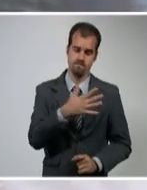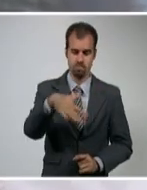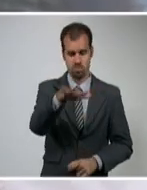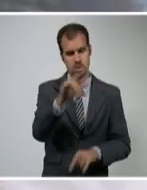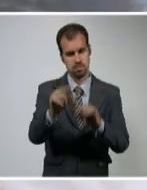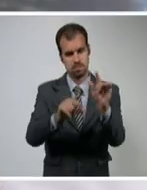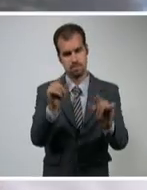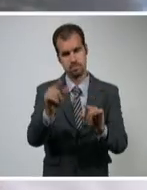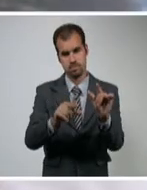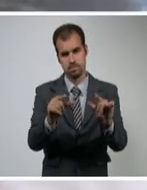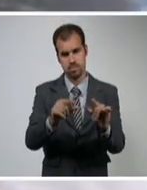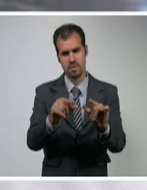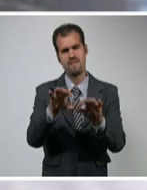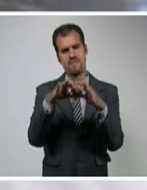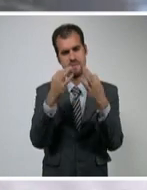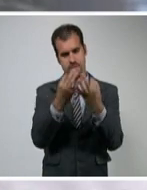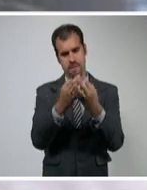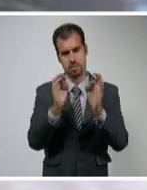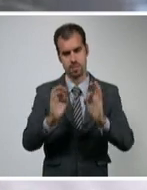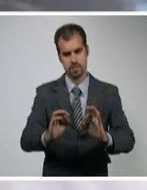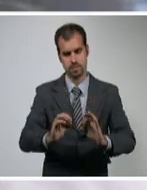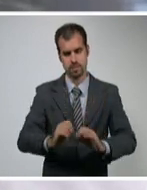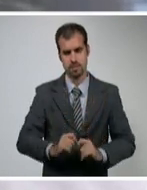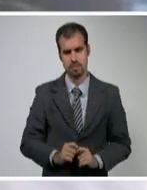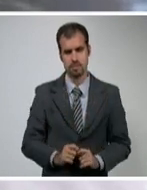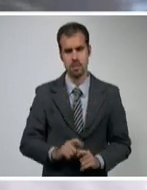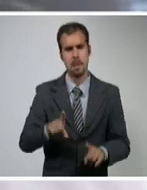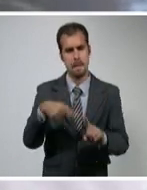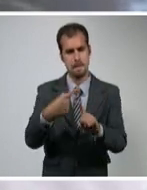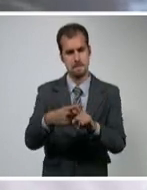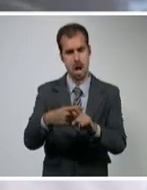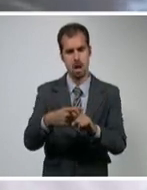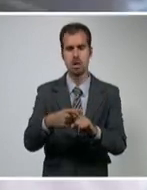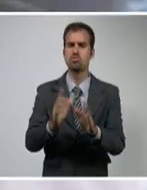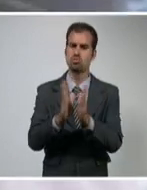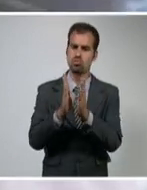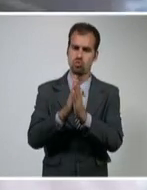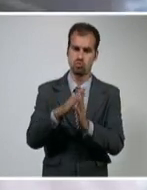amigos y miembros de la logia y las instituciones religiosas a las que pertenecía